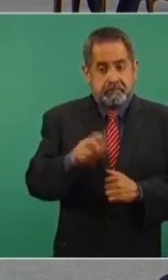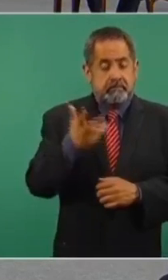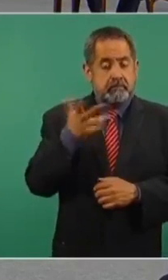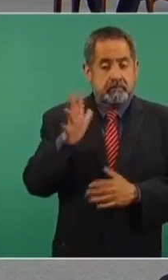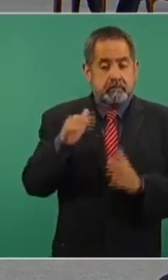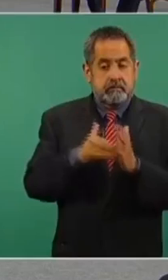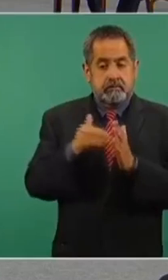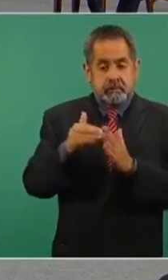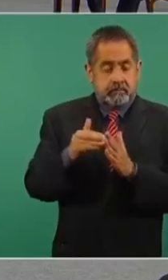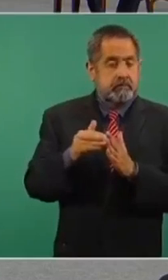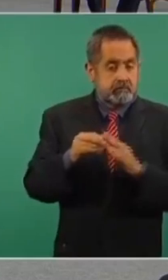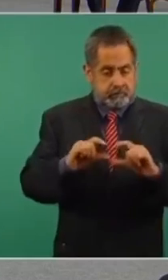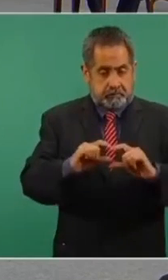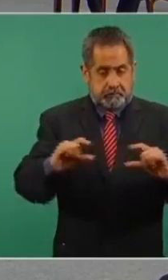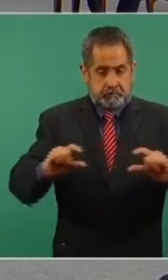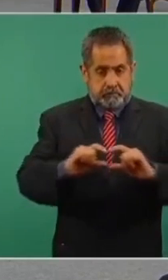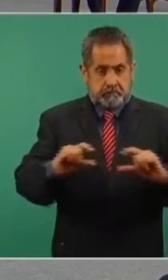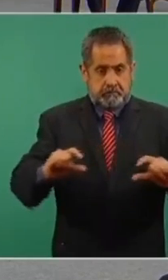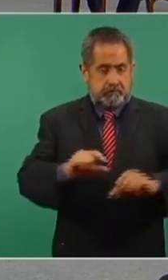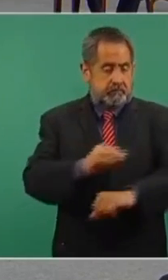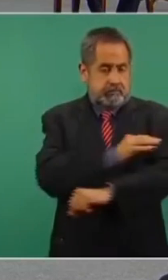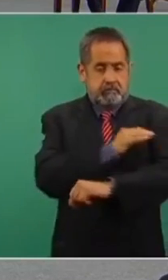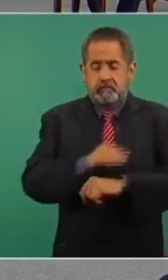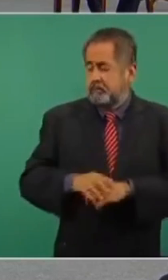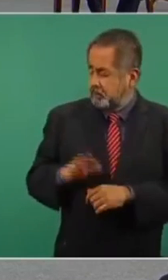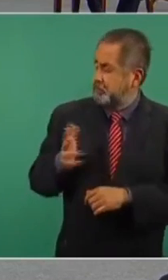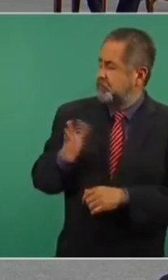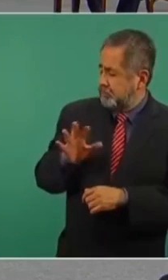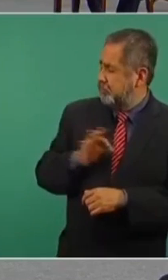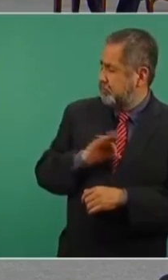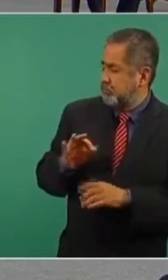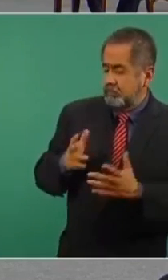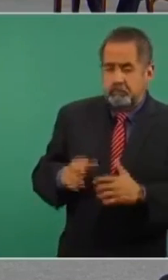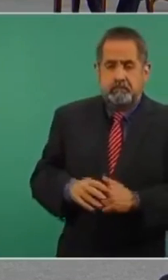millones de dosis.